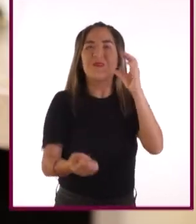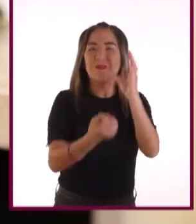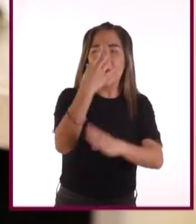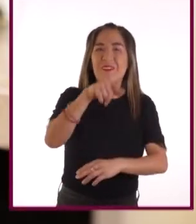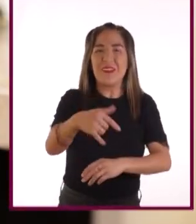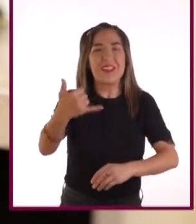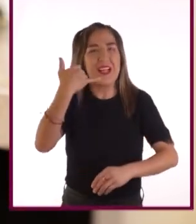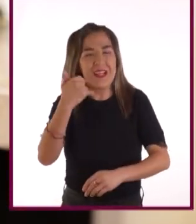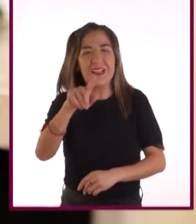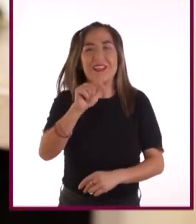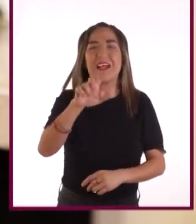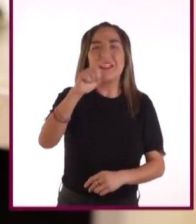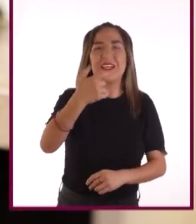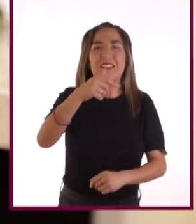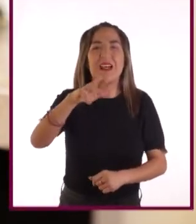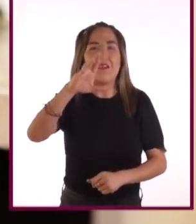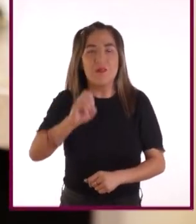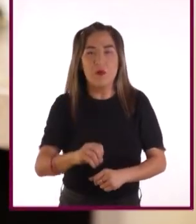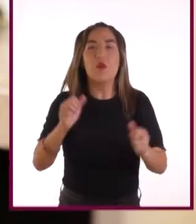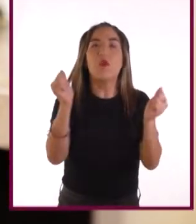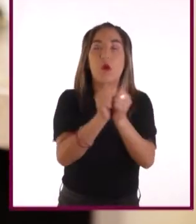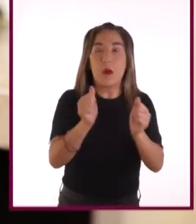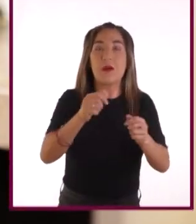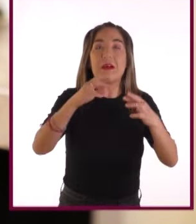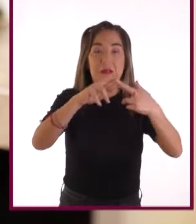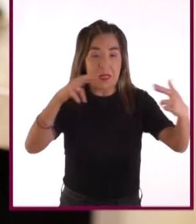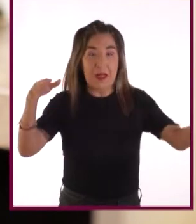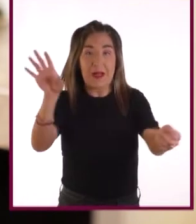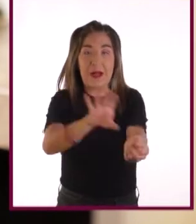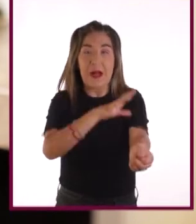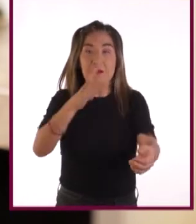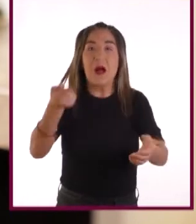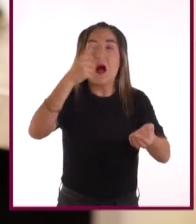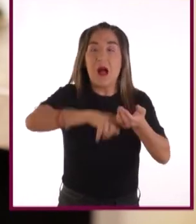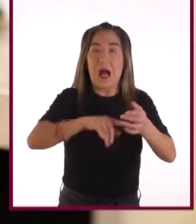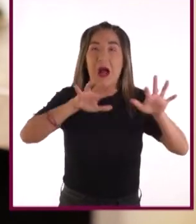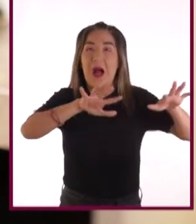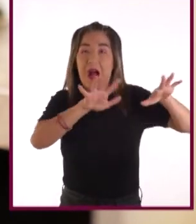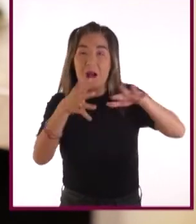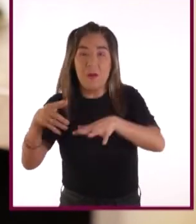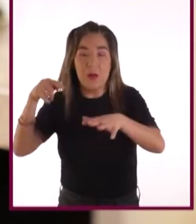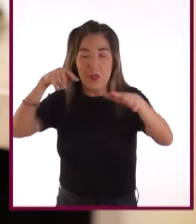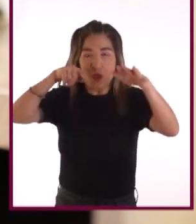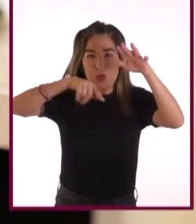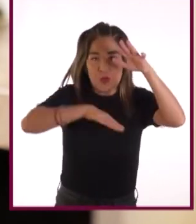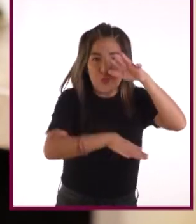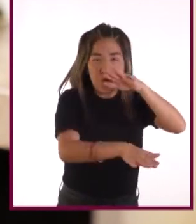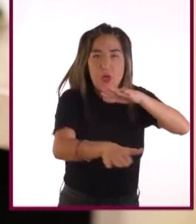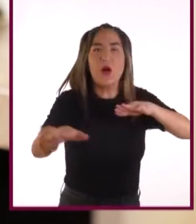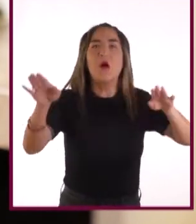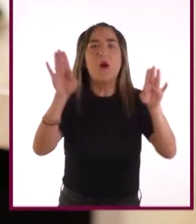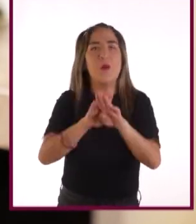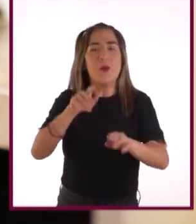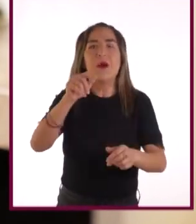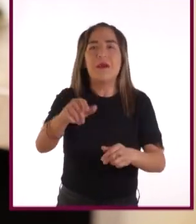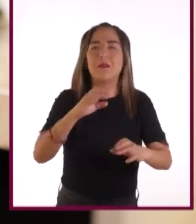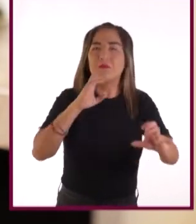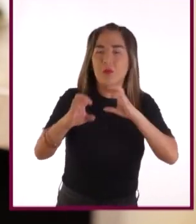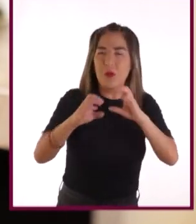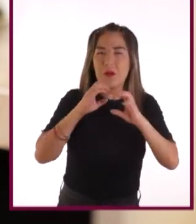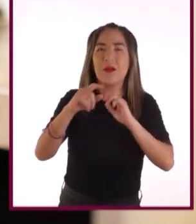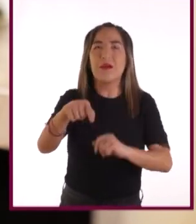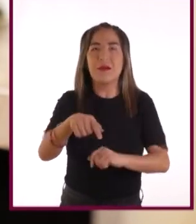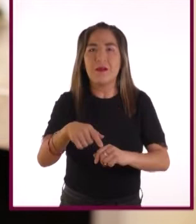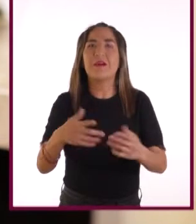una cosa muy importante es que se hicieron cables submarinos hasta 1870. Entonces ya había países de manera